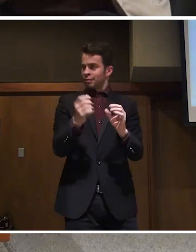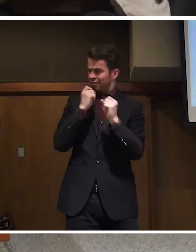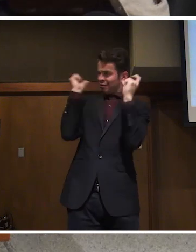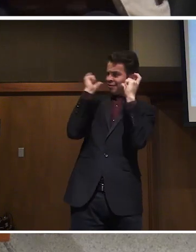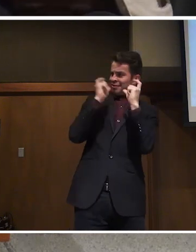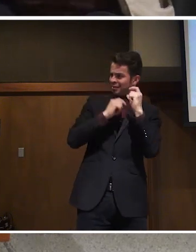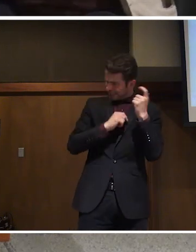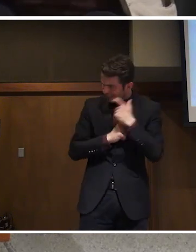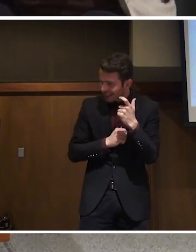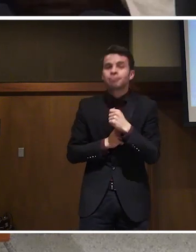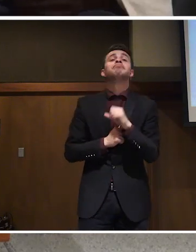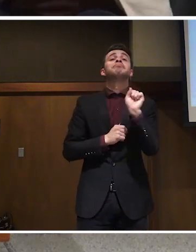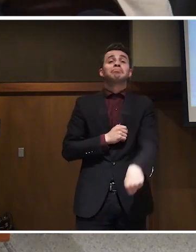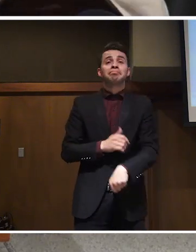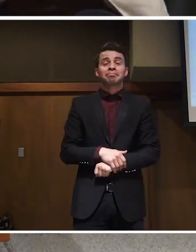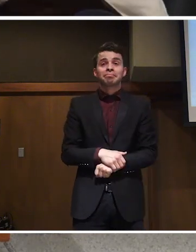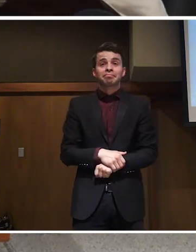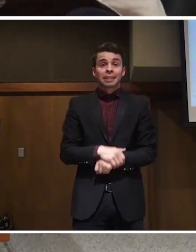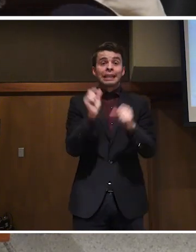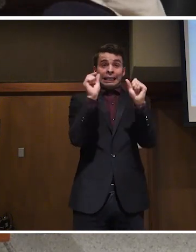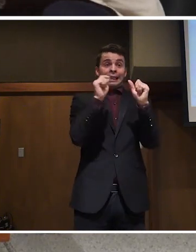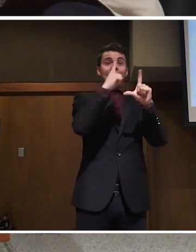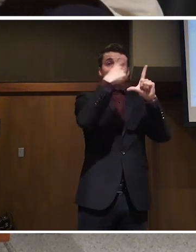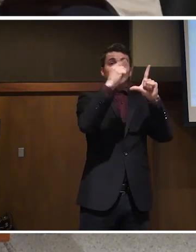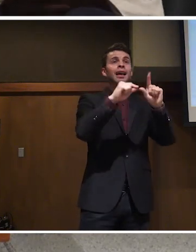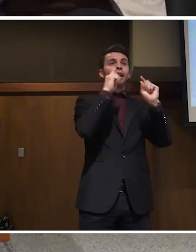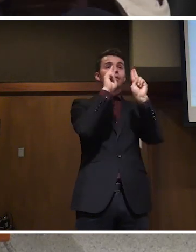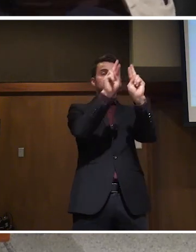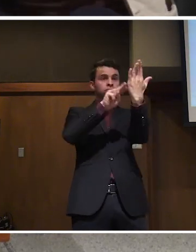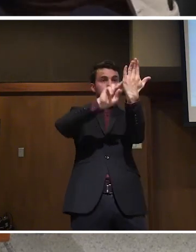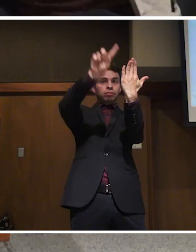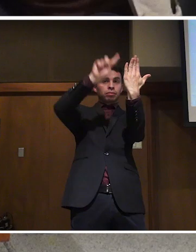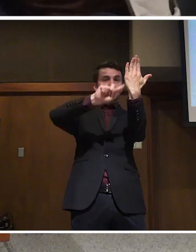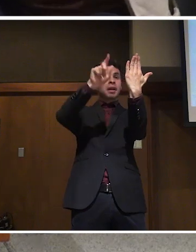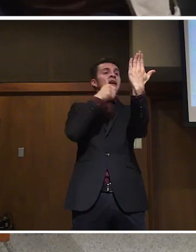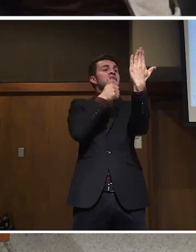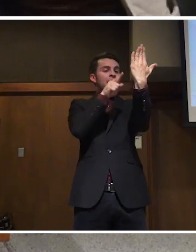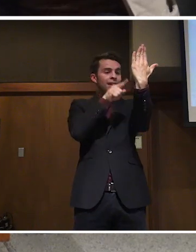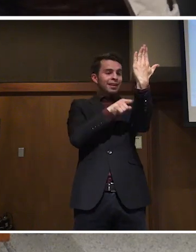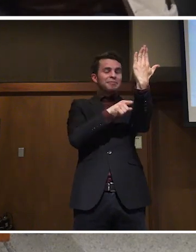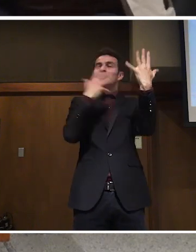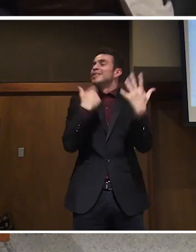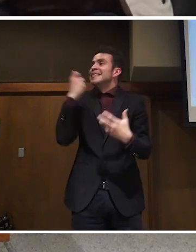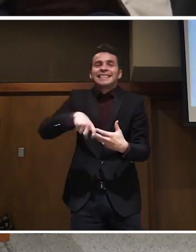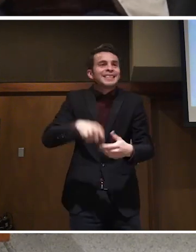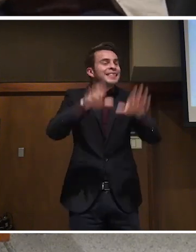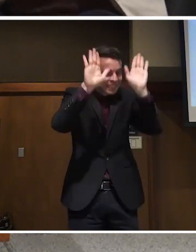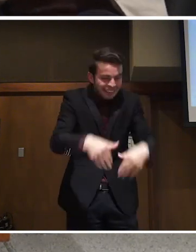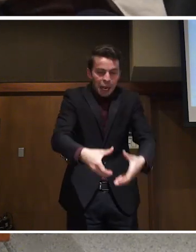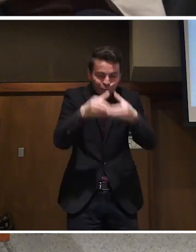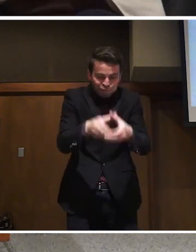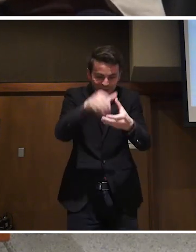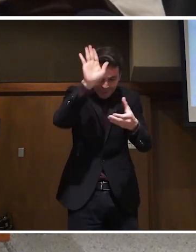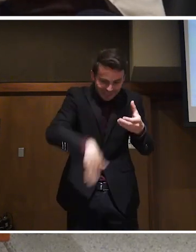sorprendente, y es una cosa que claramente indica que el libro físico no va a desaparecer. Una de las